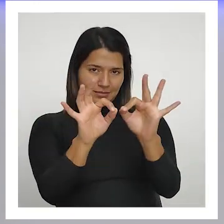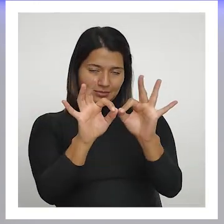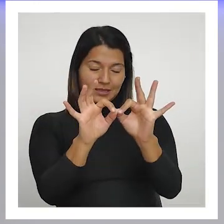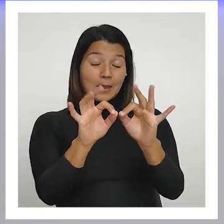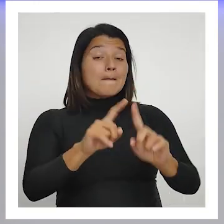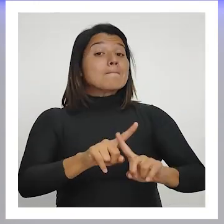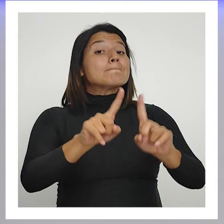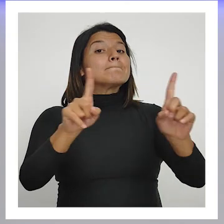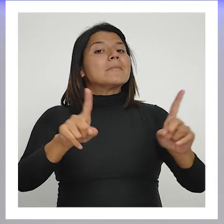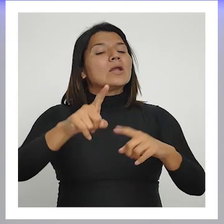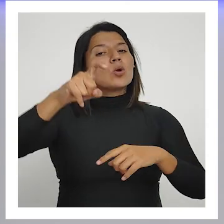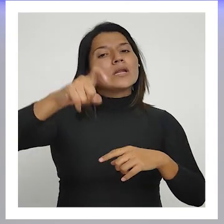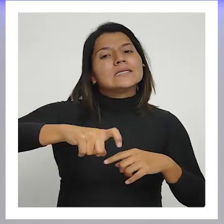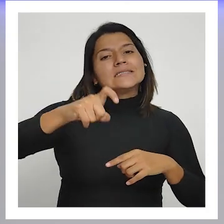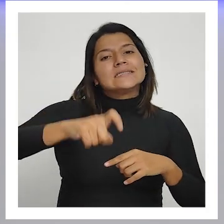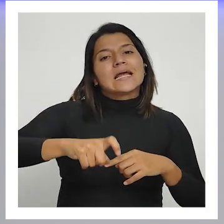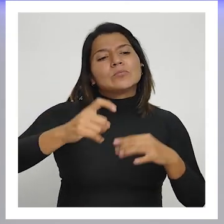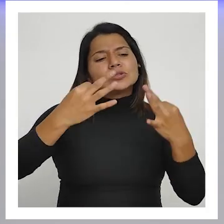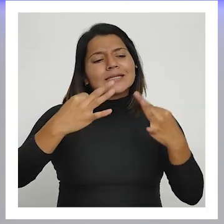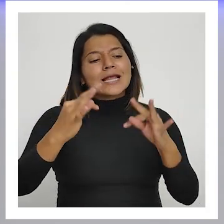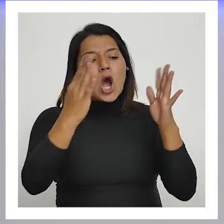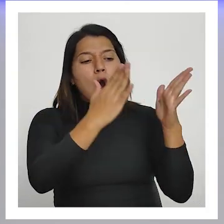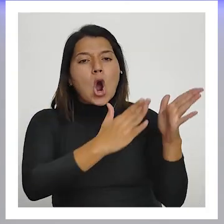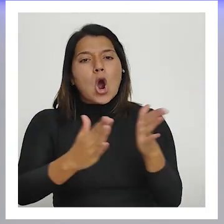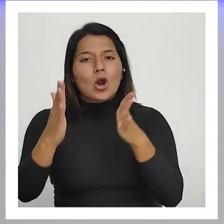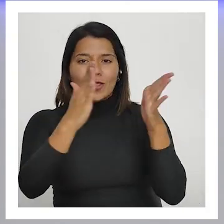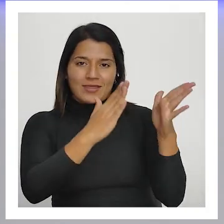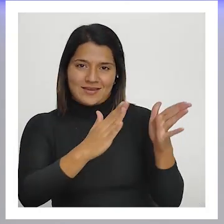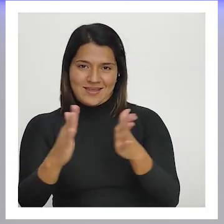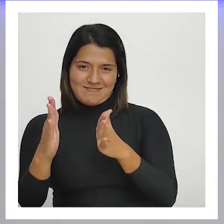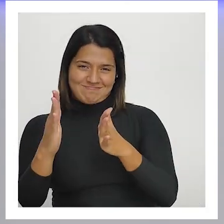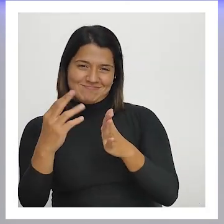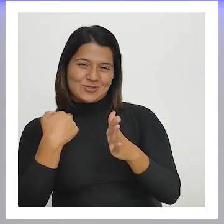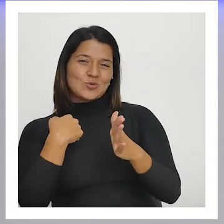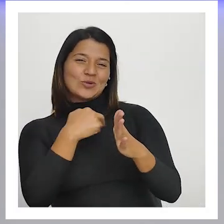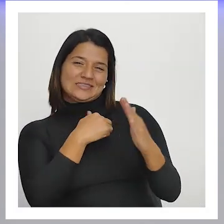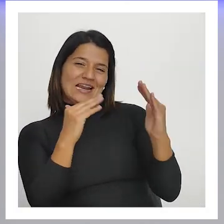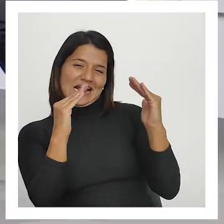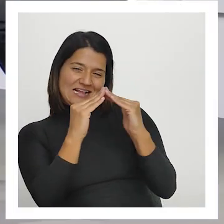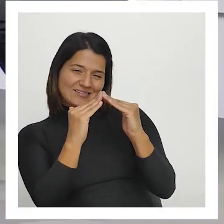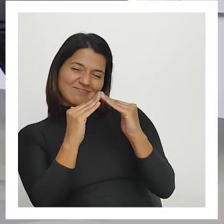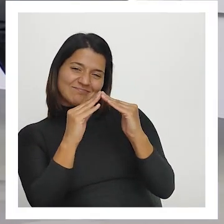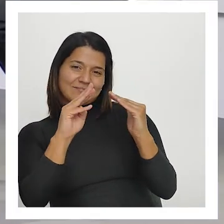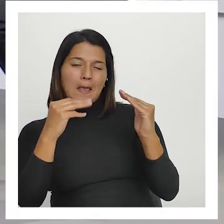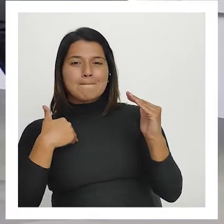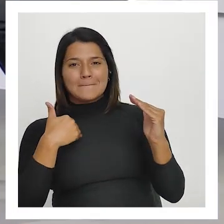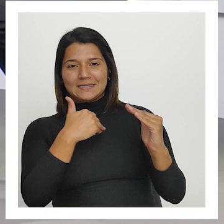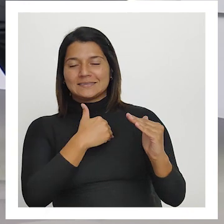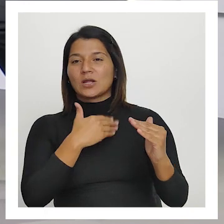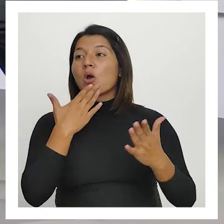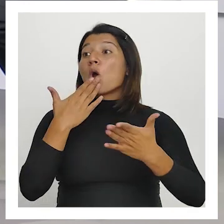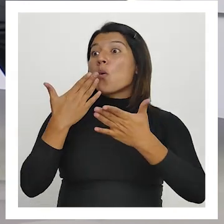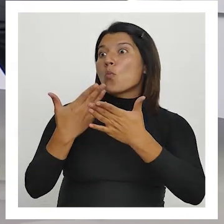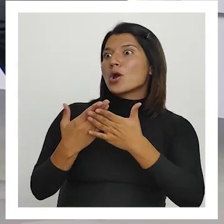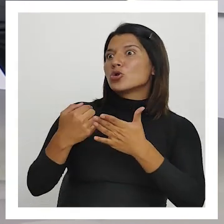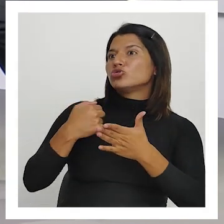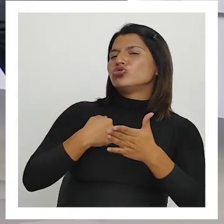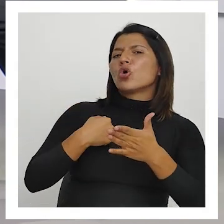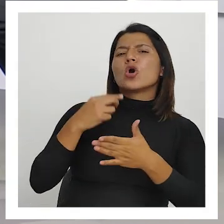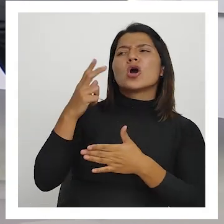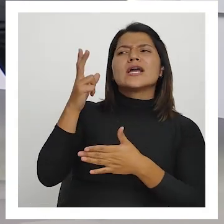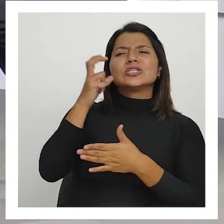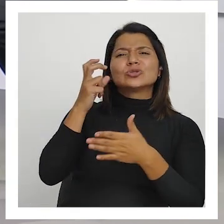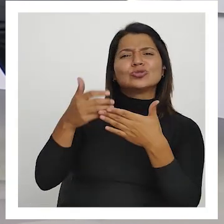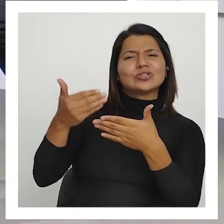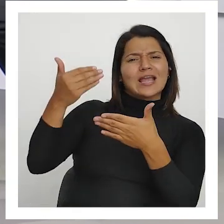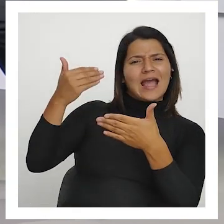Posiblemente lo que necesitamos es ordenar la casa. Bueno, por ahí había yo escuchado que algún antiguo jerarca